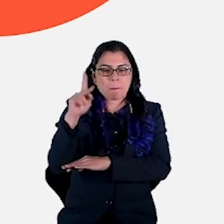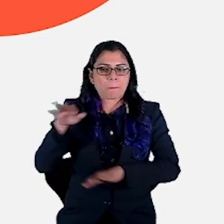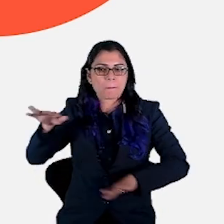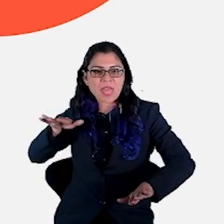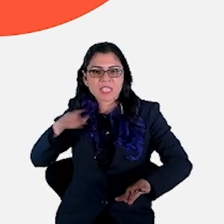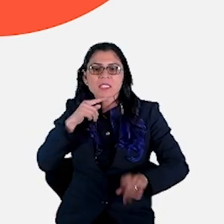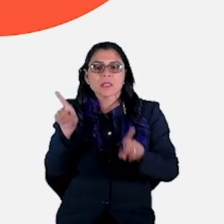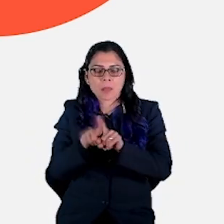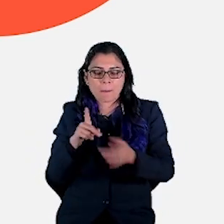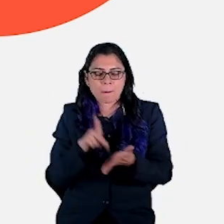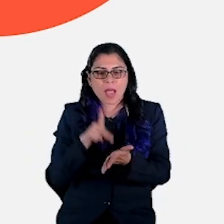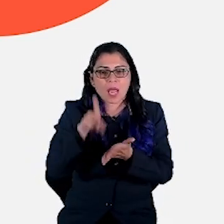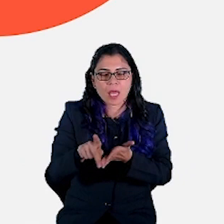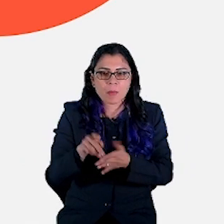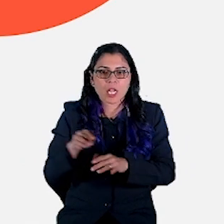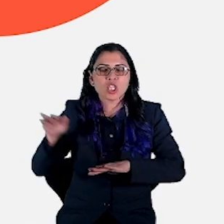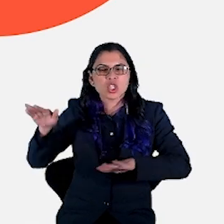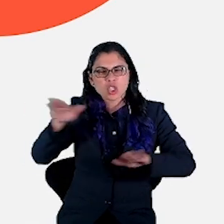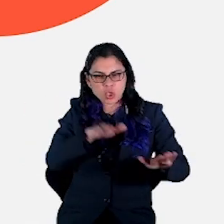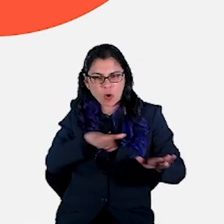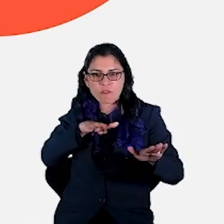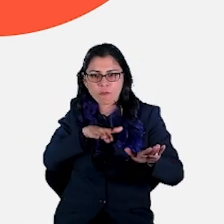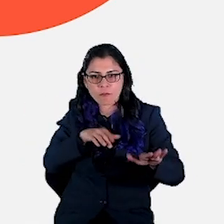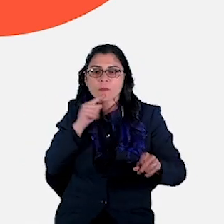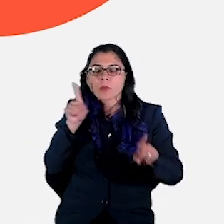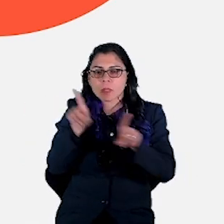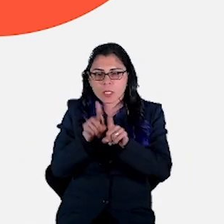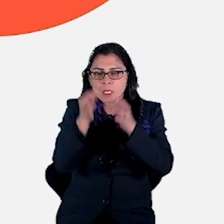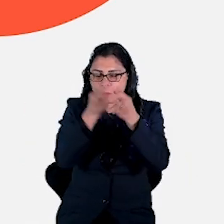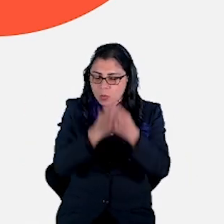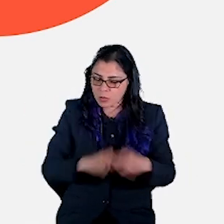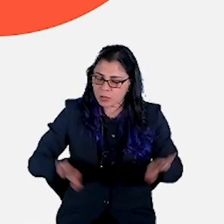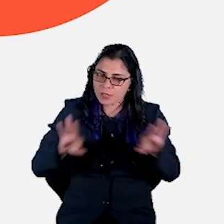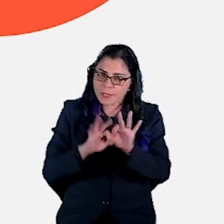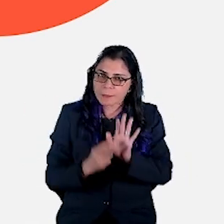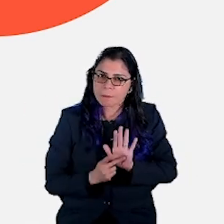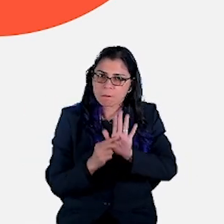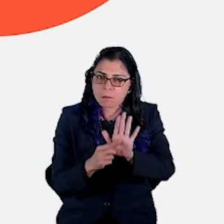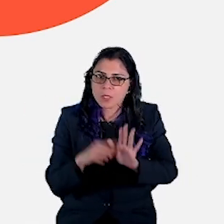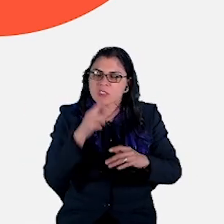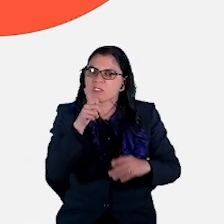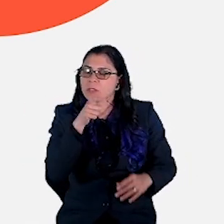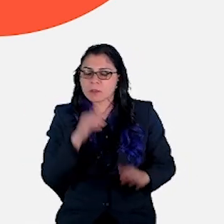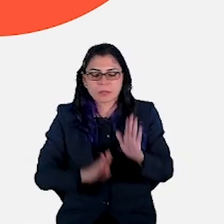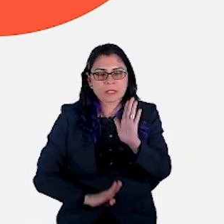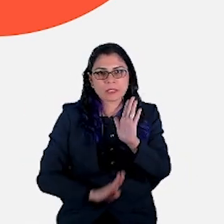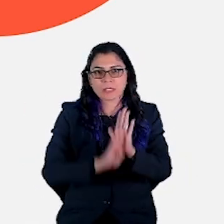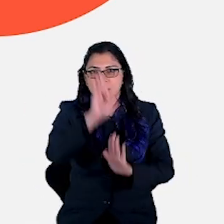el Surf la navegación recreativa ha permitido que el año pasado